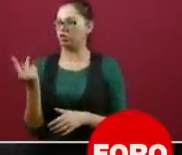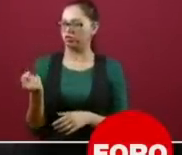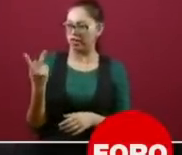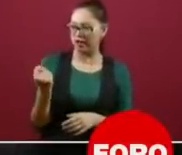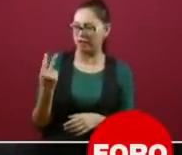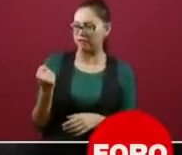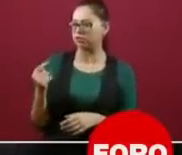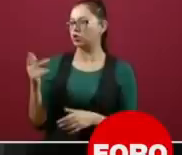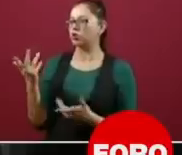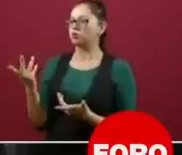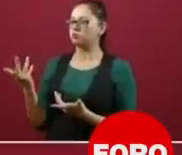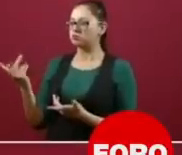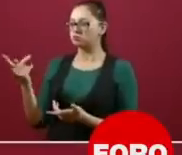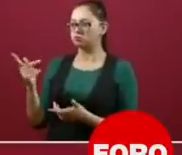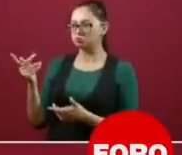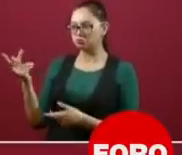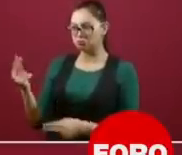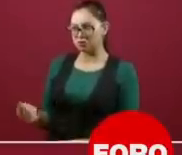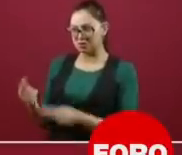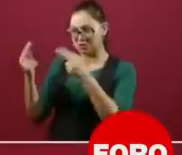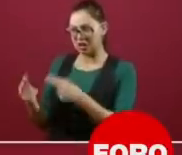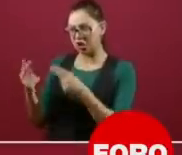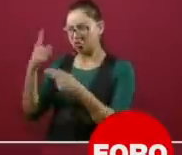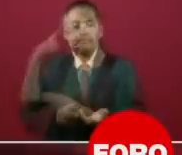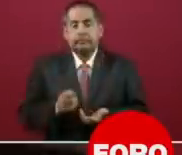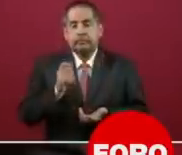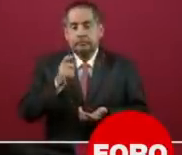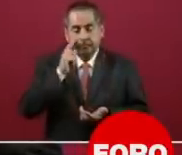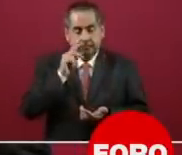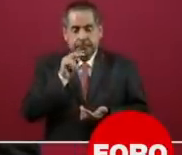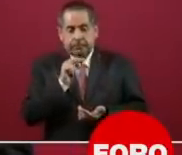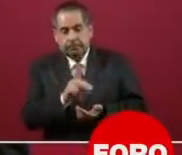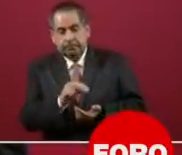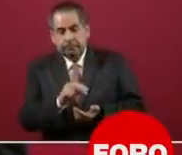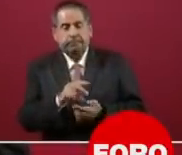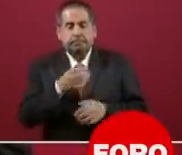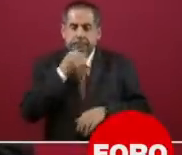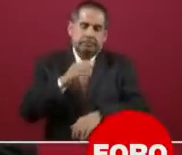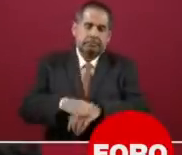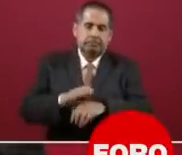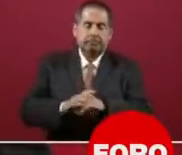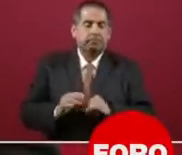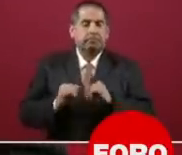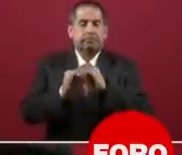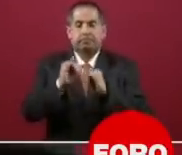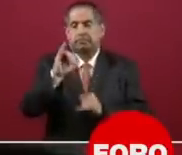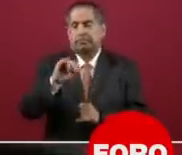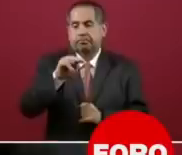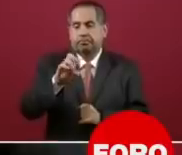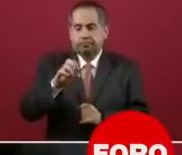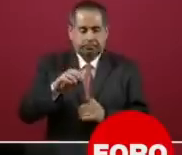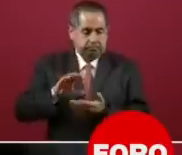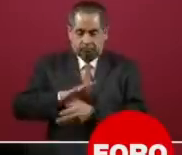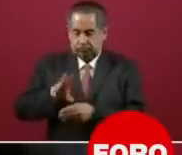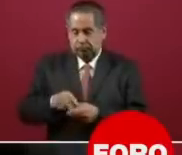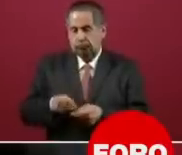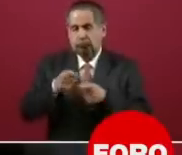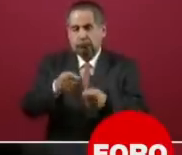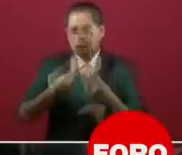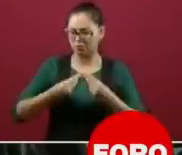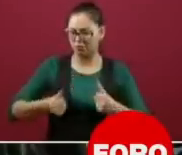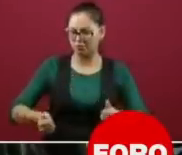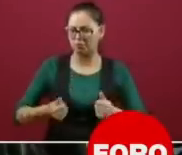2017-2018 en contra del entonces candidato a la presidencia, Andrés Manuel López Obrador, a través de la serie Populismo en América